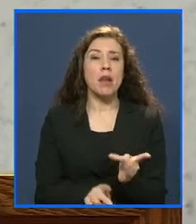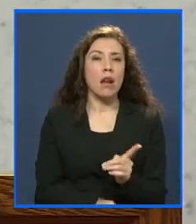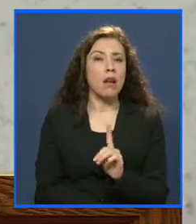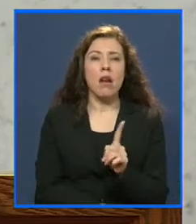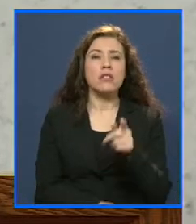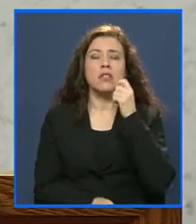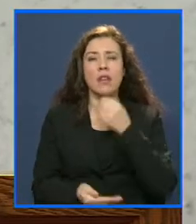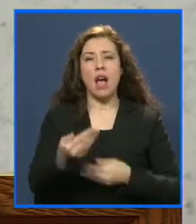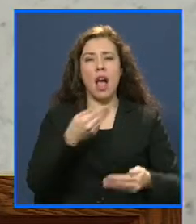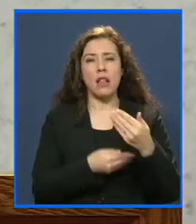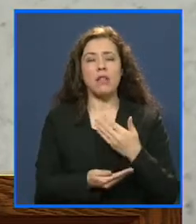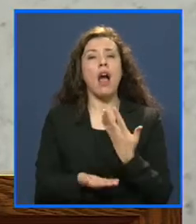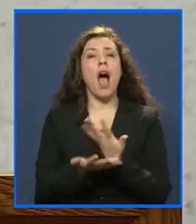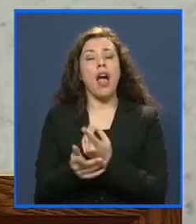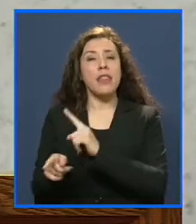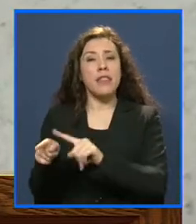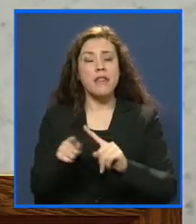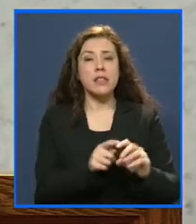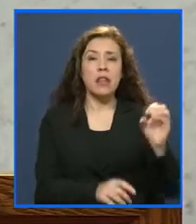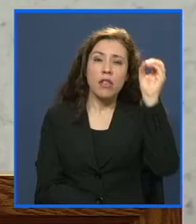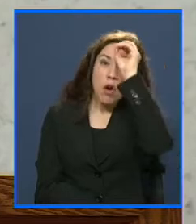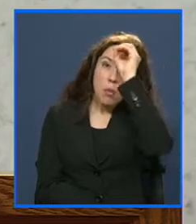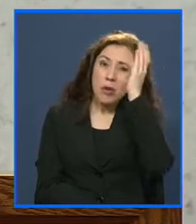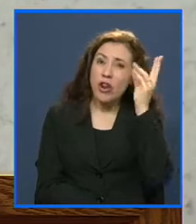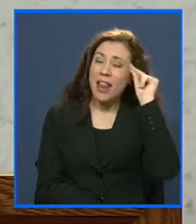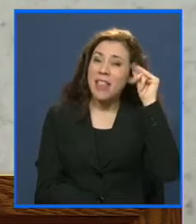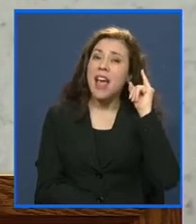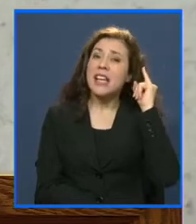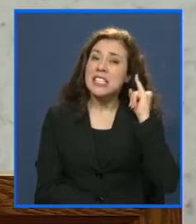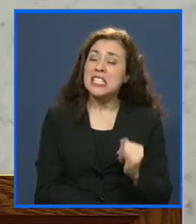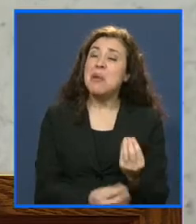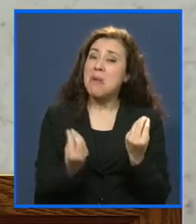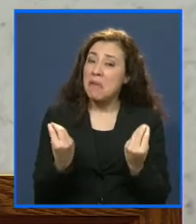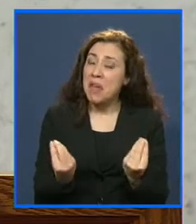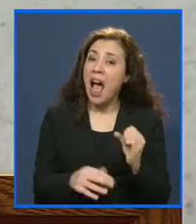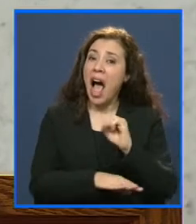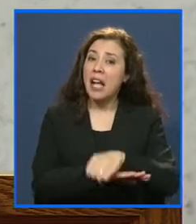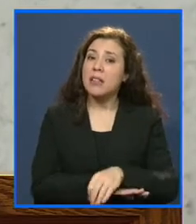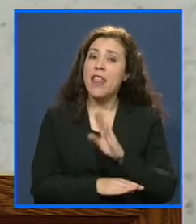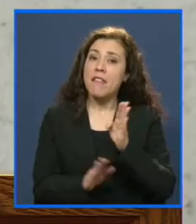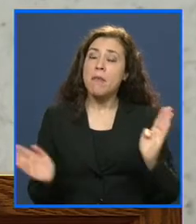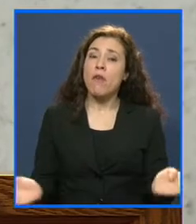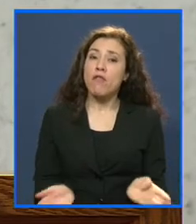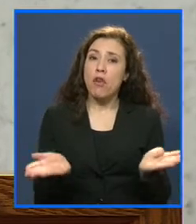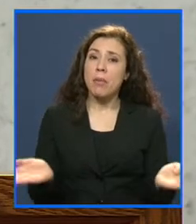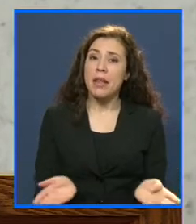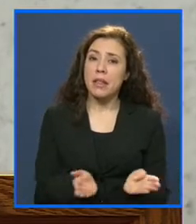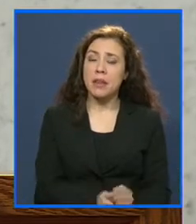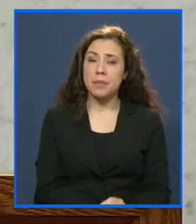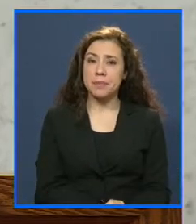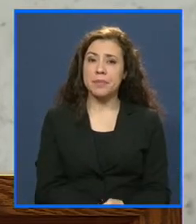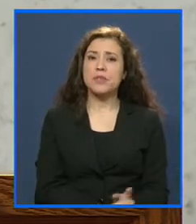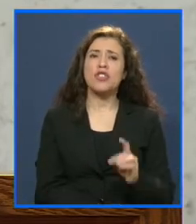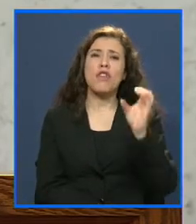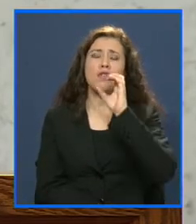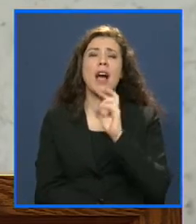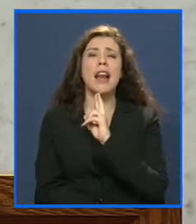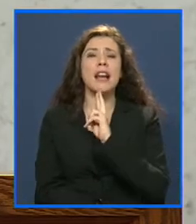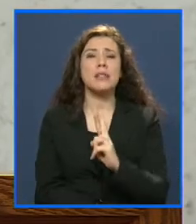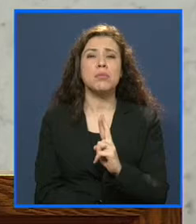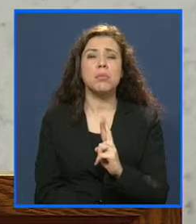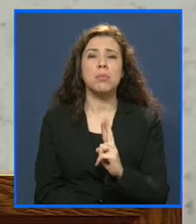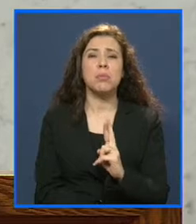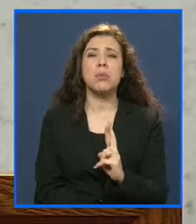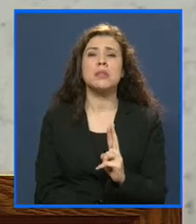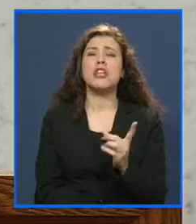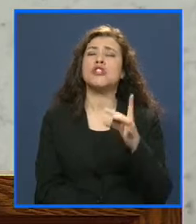la diversidad de posiciones e ideas es siempre bienvenida y debemos fomentar la en lugar de buscar respuestas efectistas